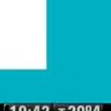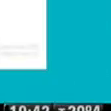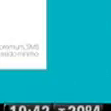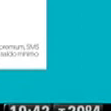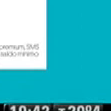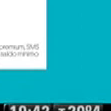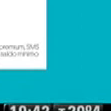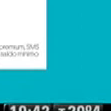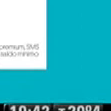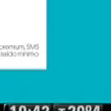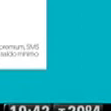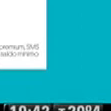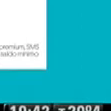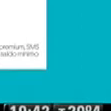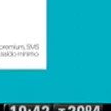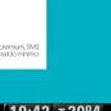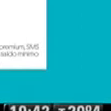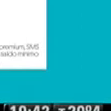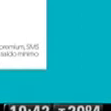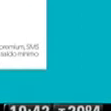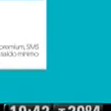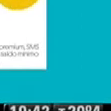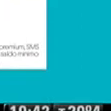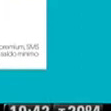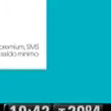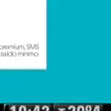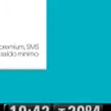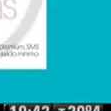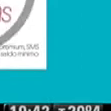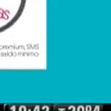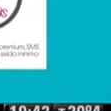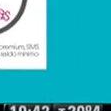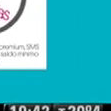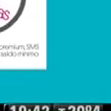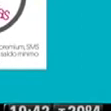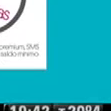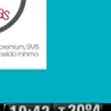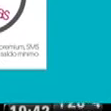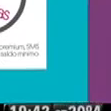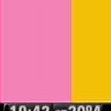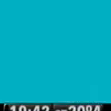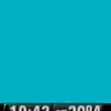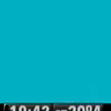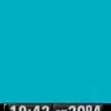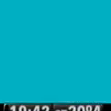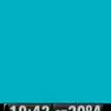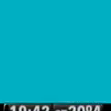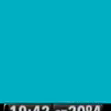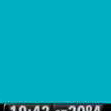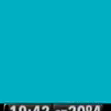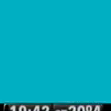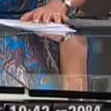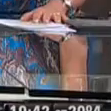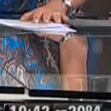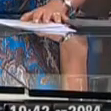Personal. Compra una tarjeta de 50 SMS y llévate 100 SMS a solo 15 pesos. Personal, cada persona